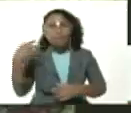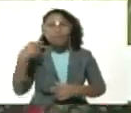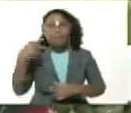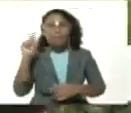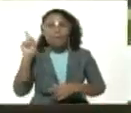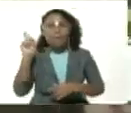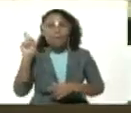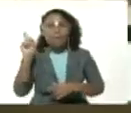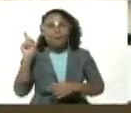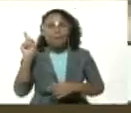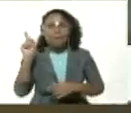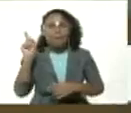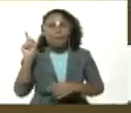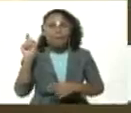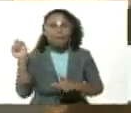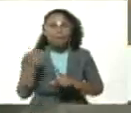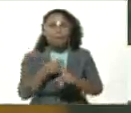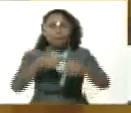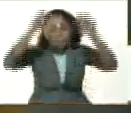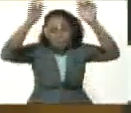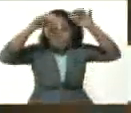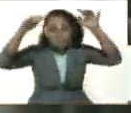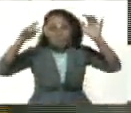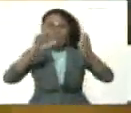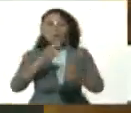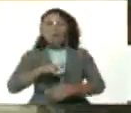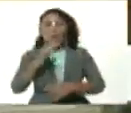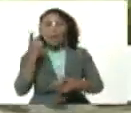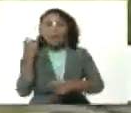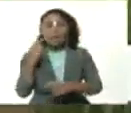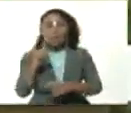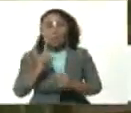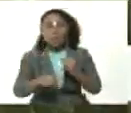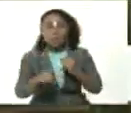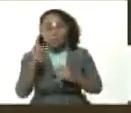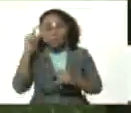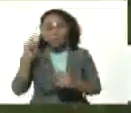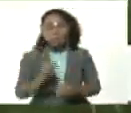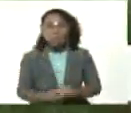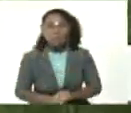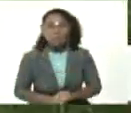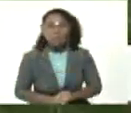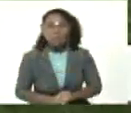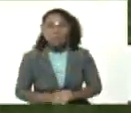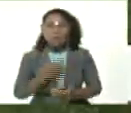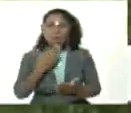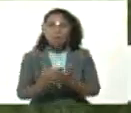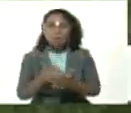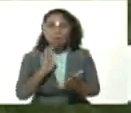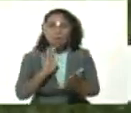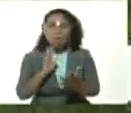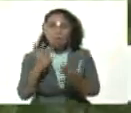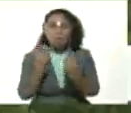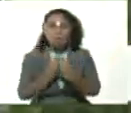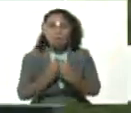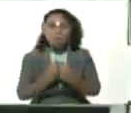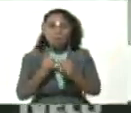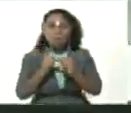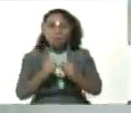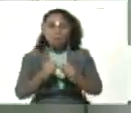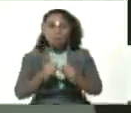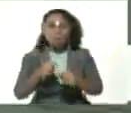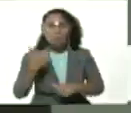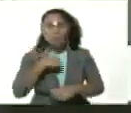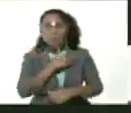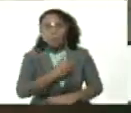de este flagelo de la lluvia como lo tuvimos en estos últimos días. Bien, gracias, compañero Jason. Siguiendo las instrucciones de